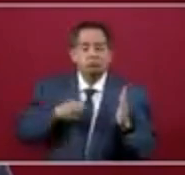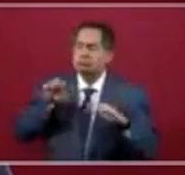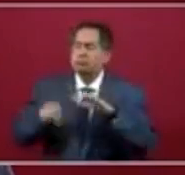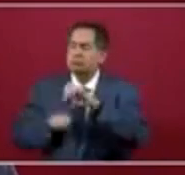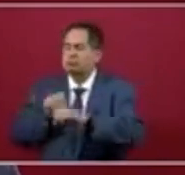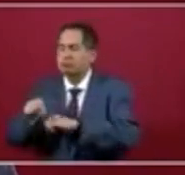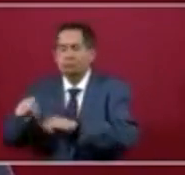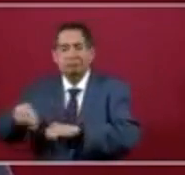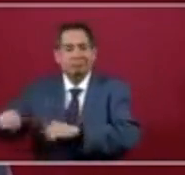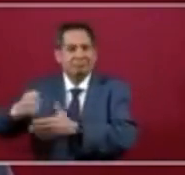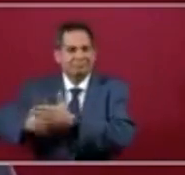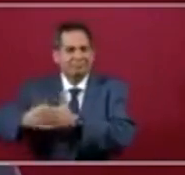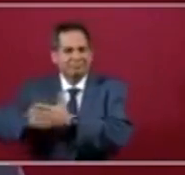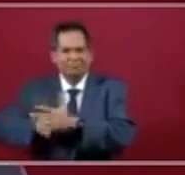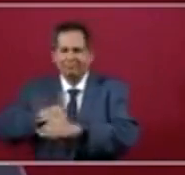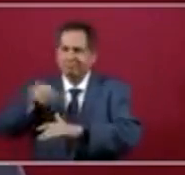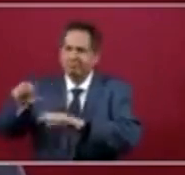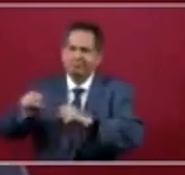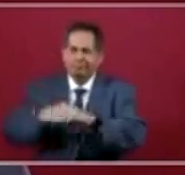que etiquetaba,